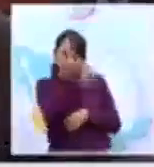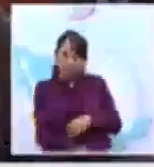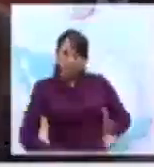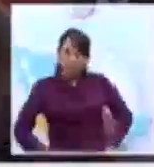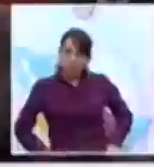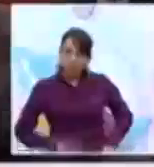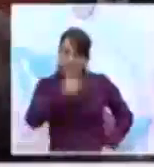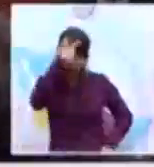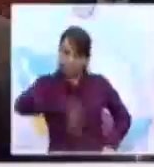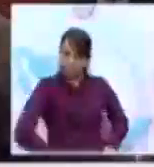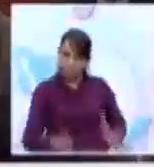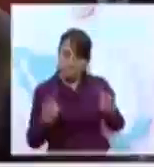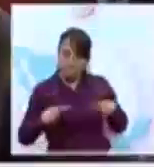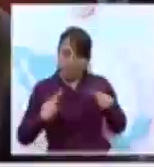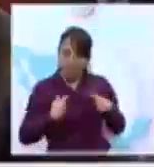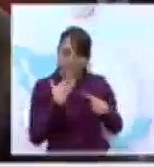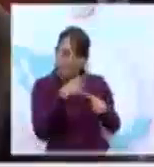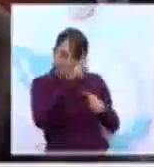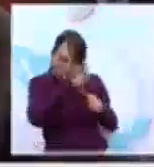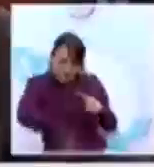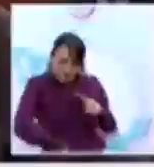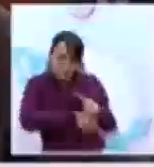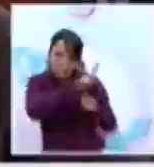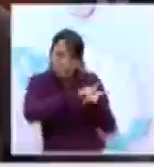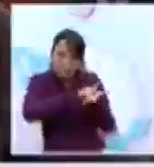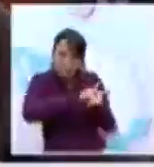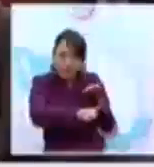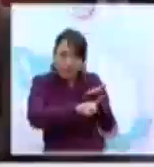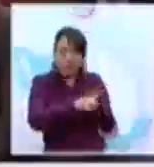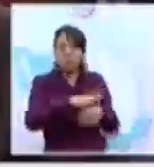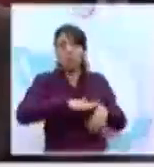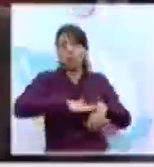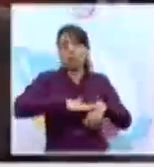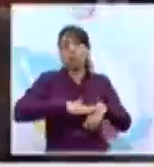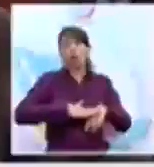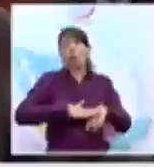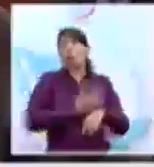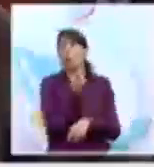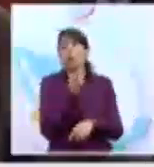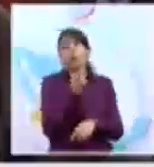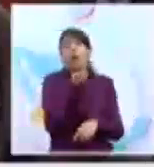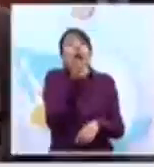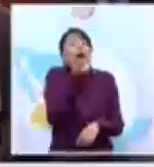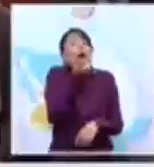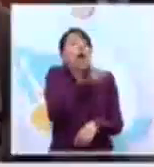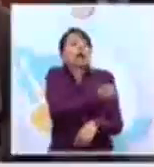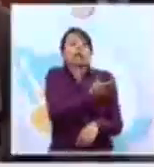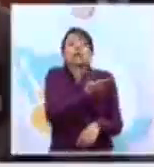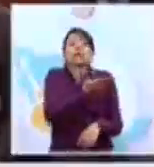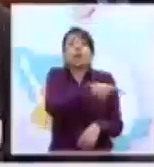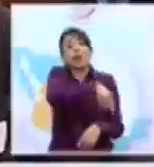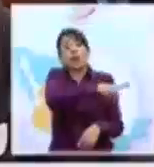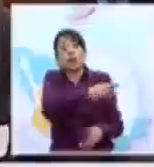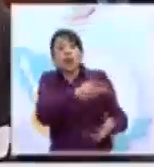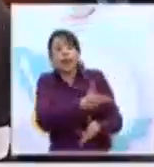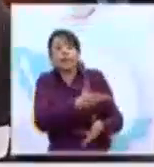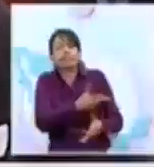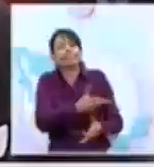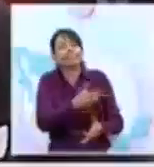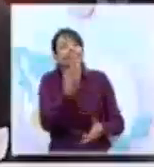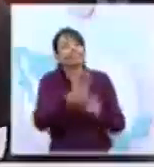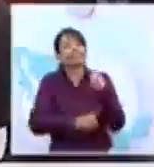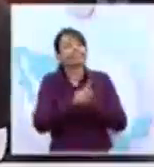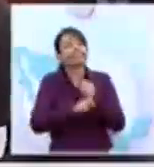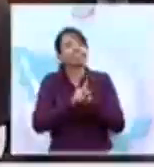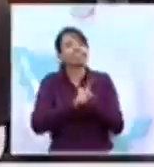su historia y de su desarrollo. Si lo concebimos así, ya tenemos problemas. Porque lo que muestran los estudios socioculturales es